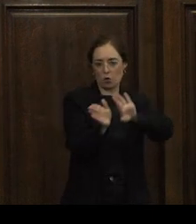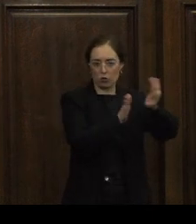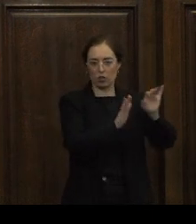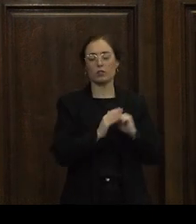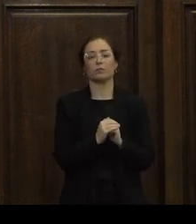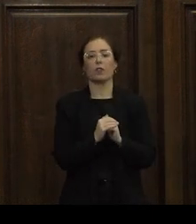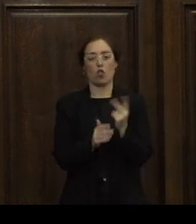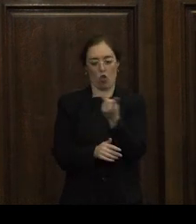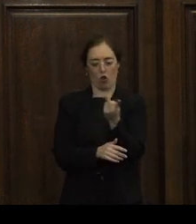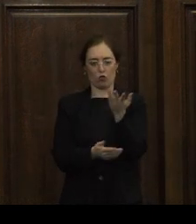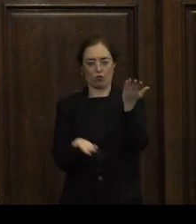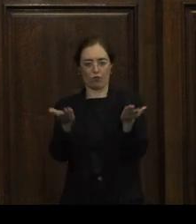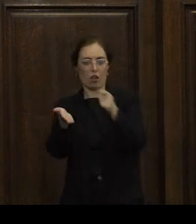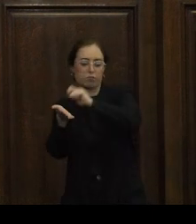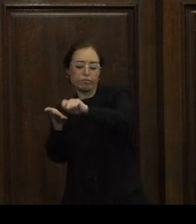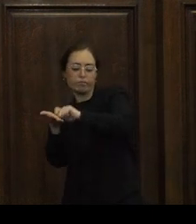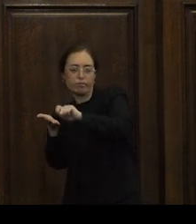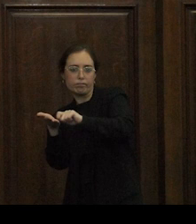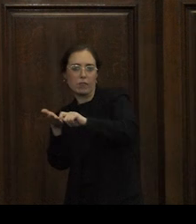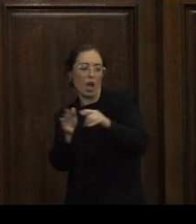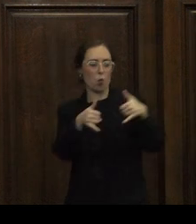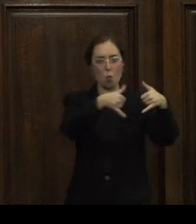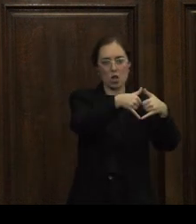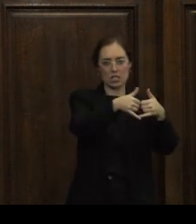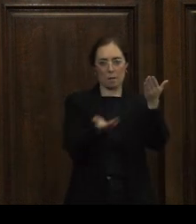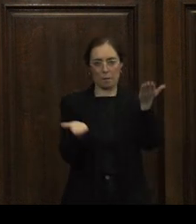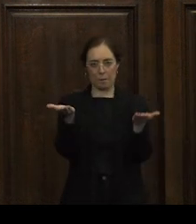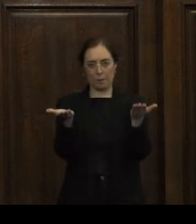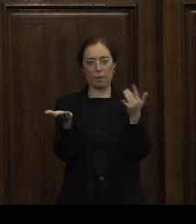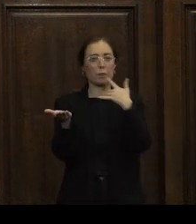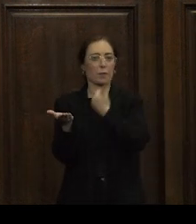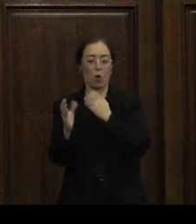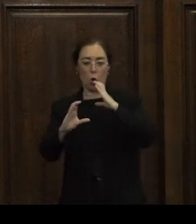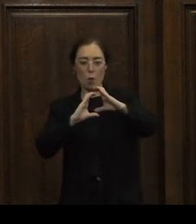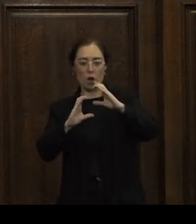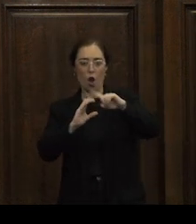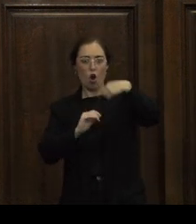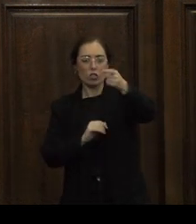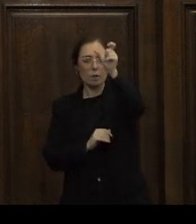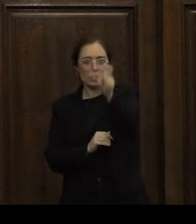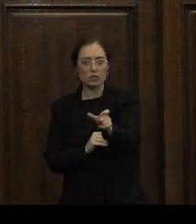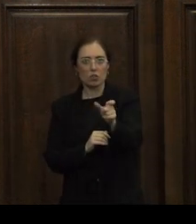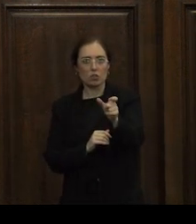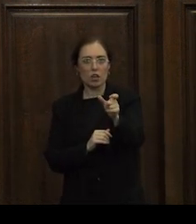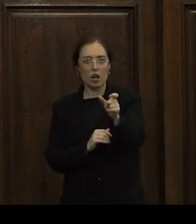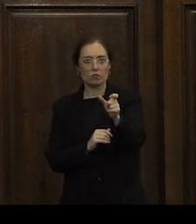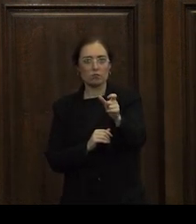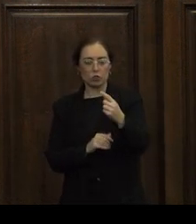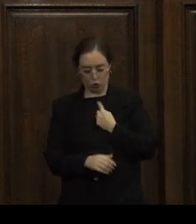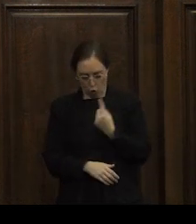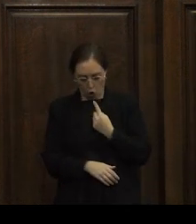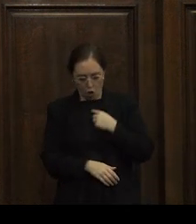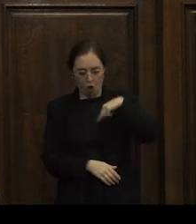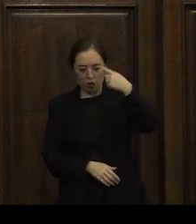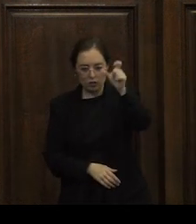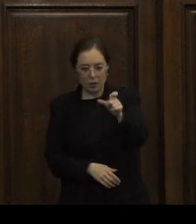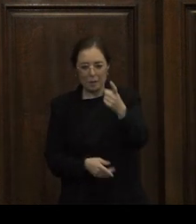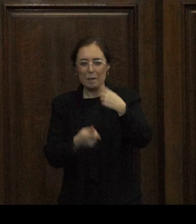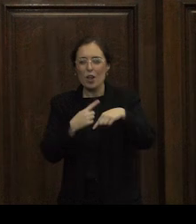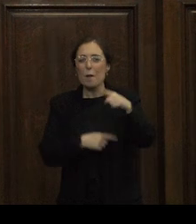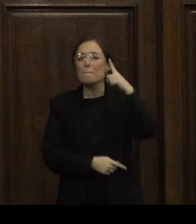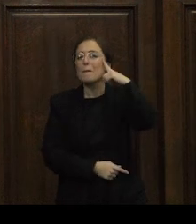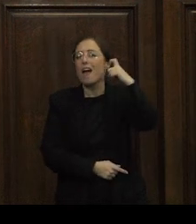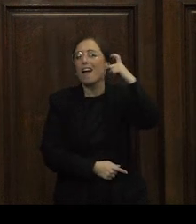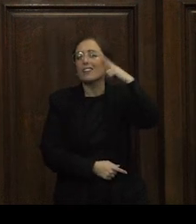lado, ¿no? Tenemos dos maneras de comunicarse con gente que está ausente, pero que implican experiencias muy distintas,